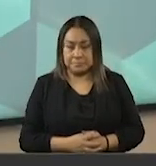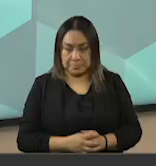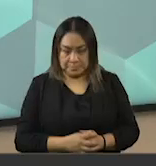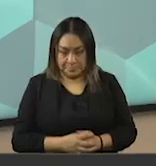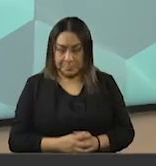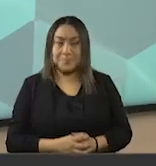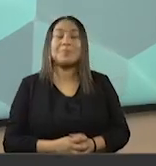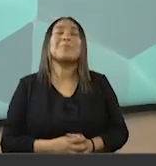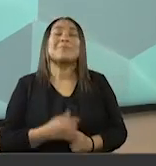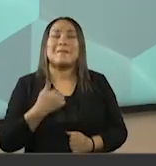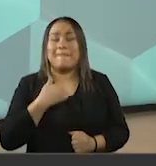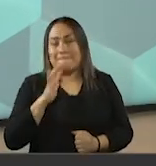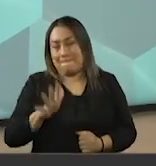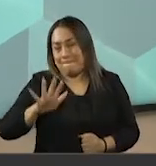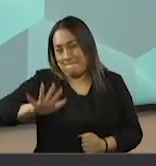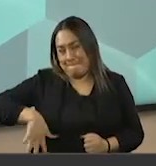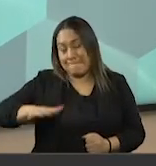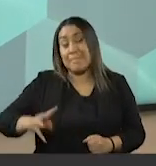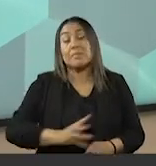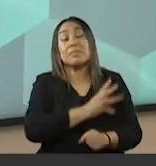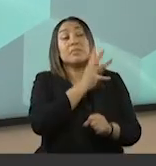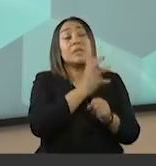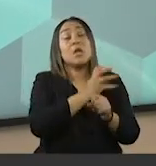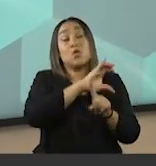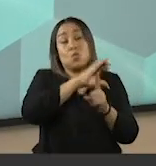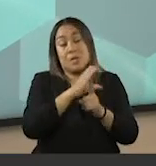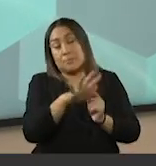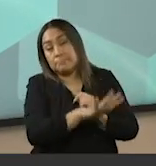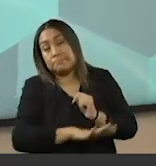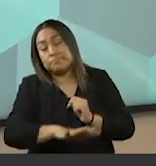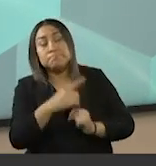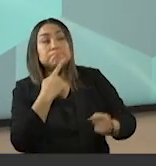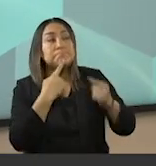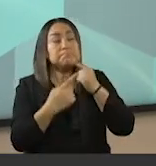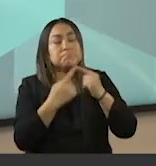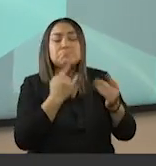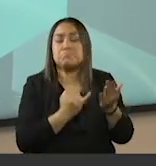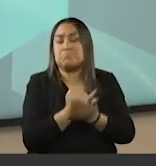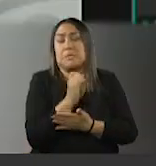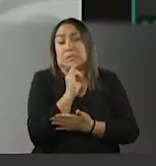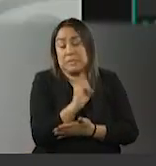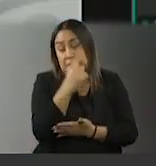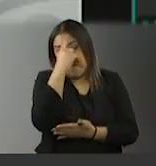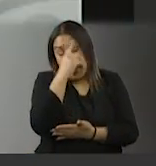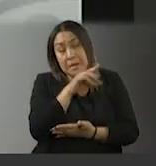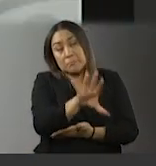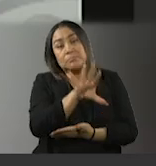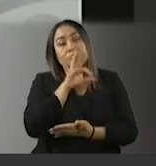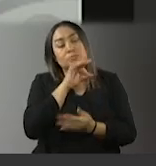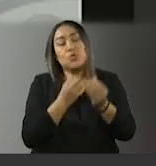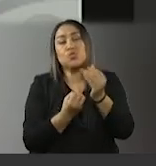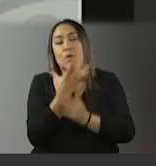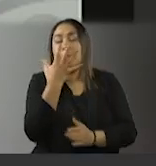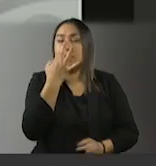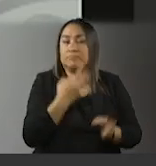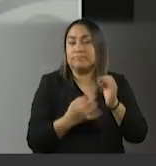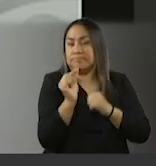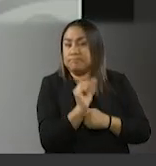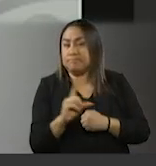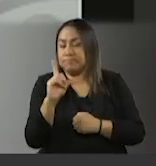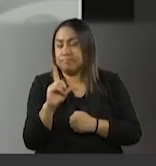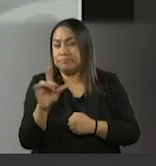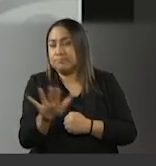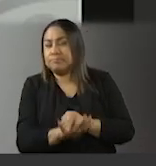y ya le decíamos esto Mire la tercera comisión aprobó ya el dictamen de idoneidad de quienes aspiran a ocupar la magistratura del Tribunal